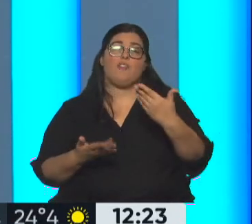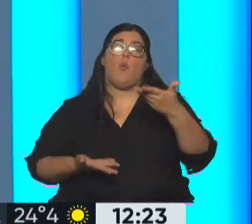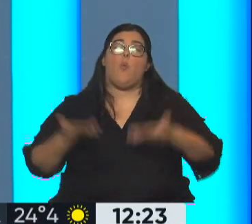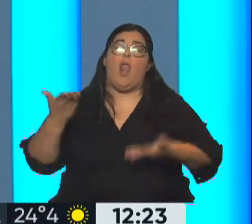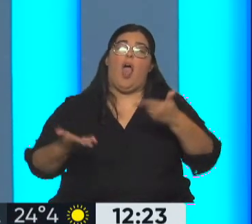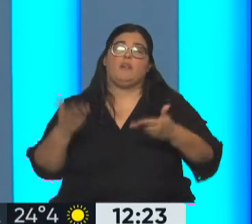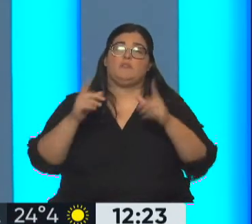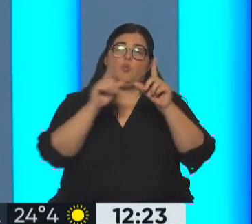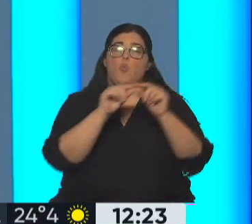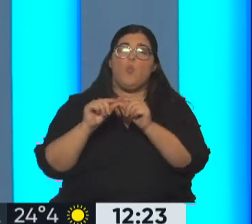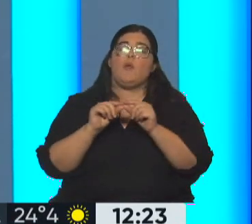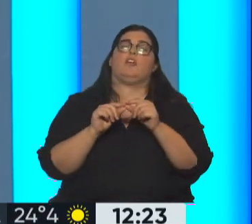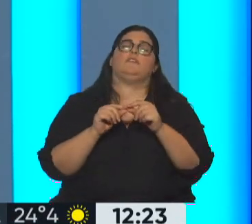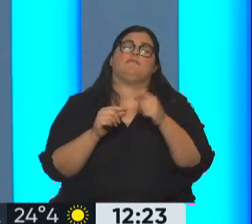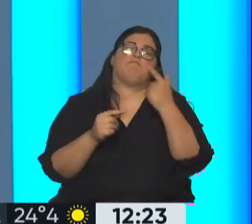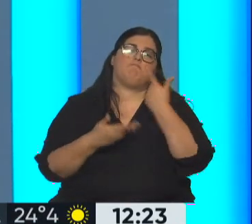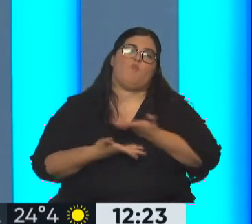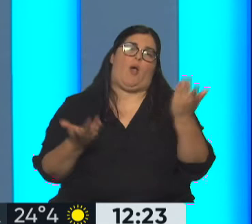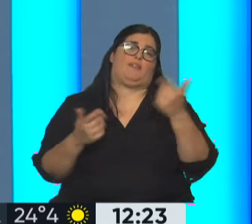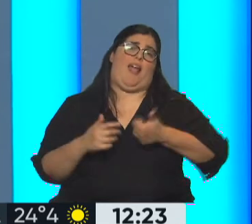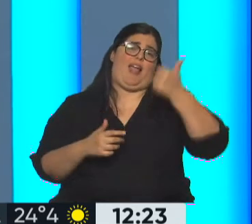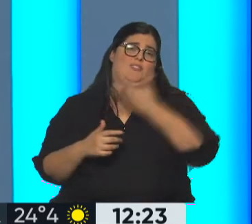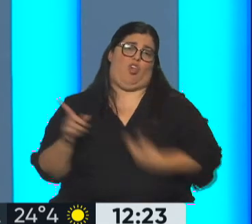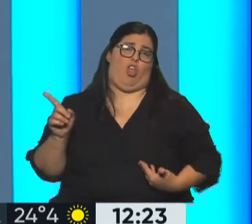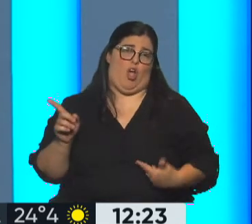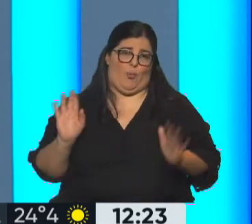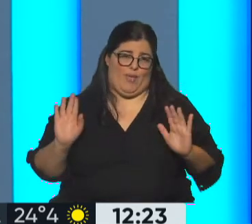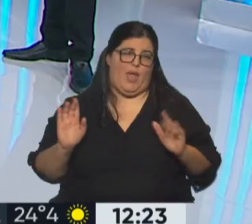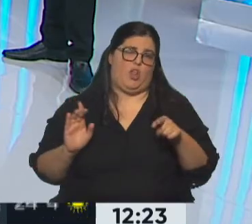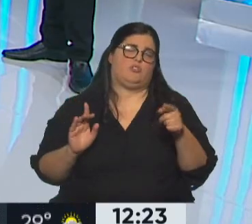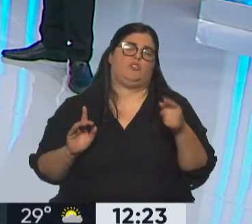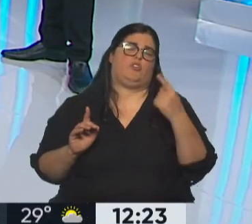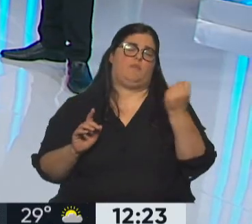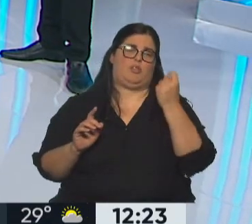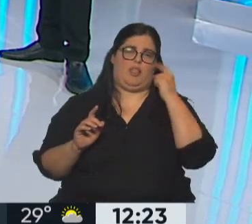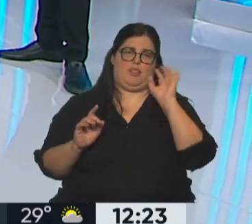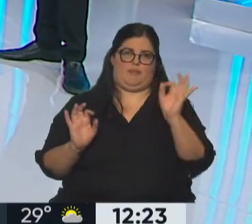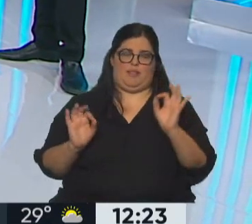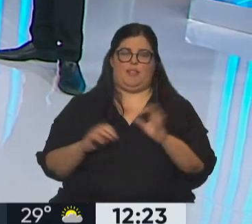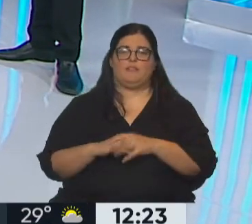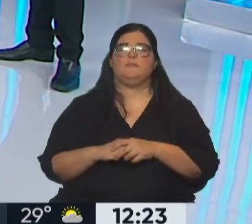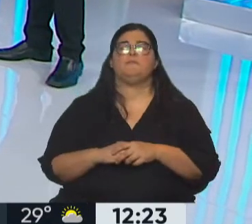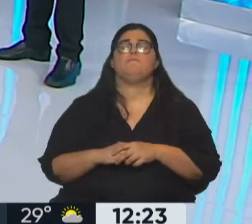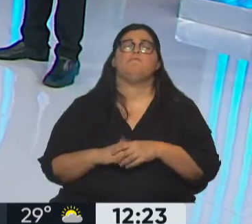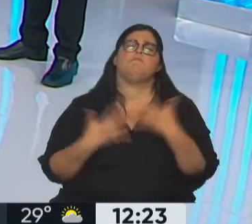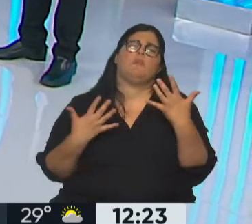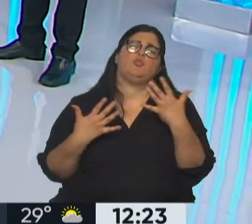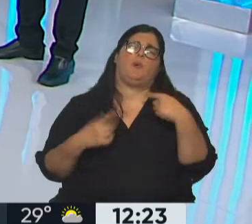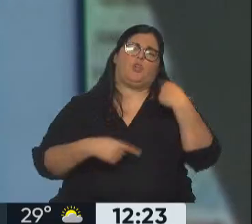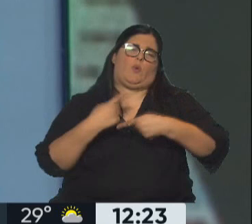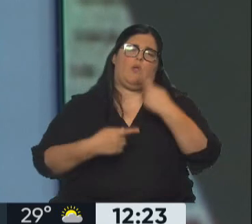también éxitos de su gobierno. Así que ahí hay algo para tener en cuenta también. Por supuesto, seguiremos